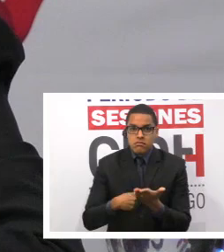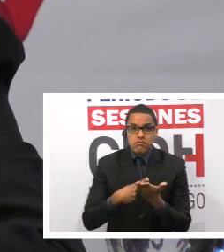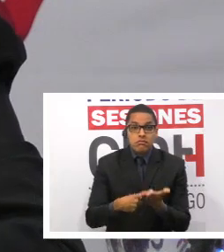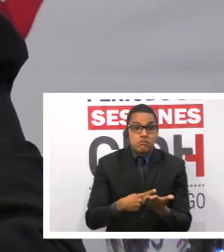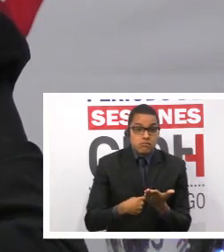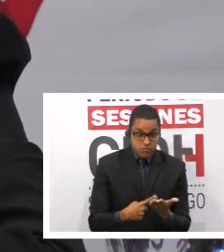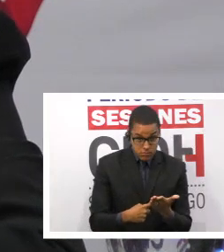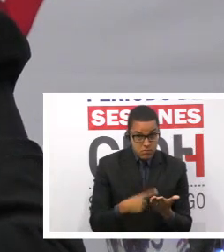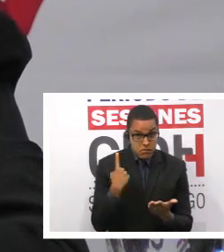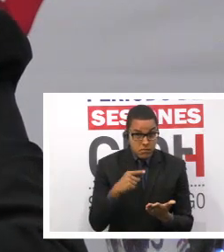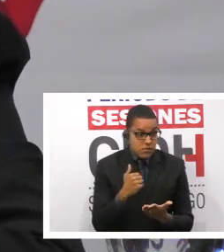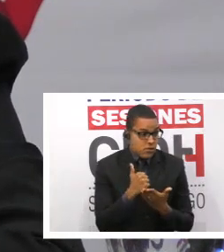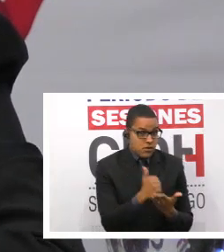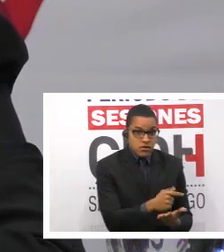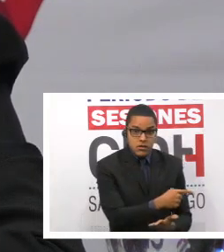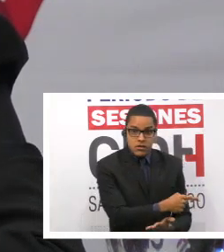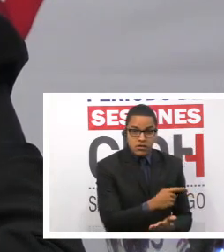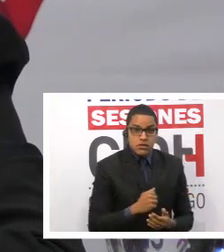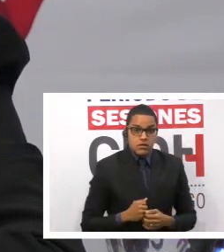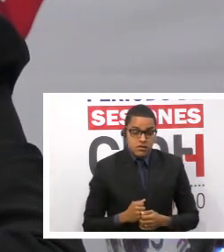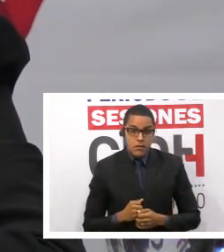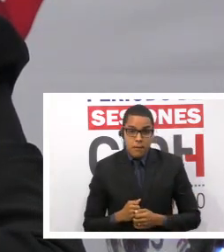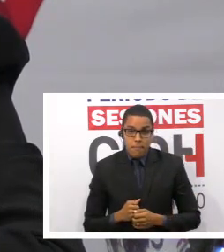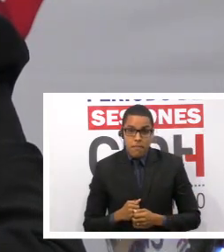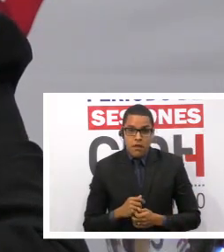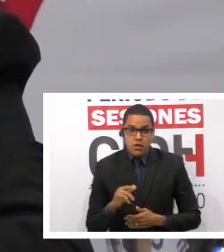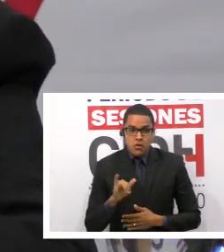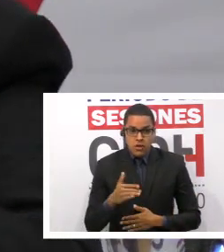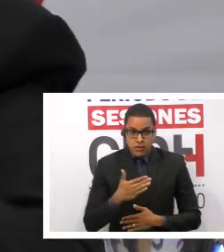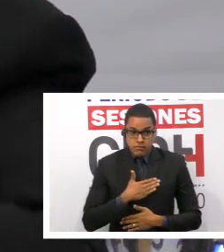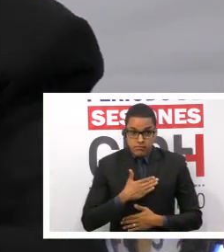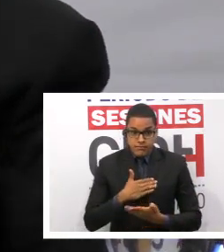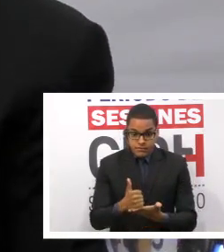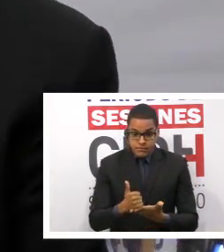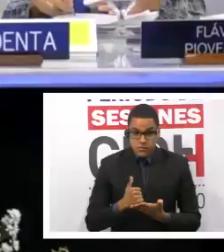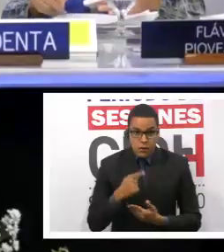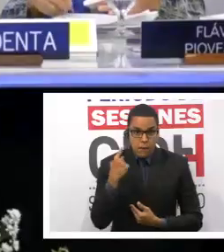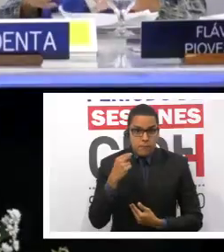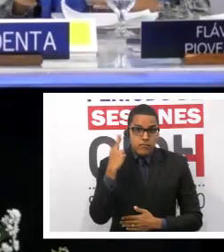derechos humanos en lo particular me ha ayudado muchísimo para tomar conciencia